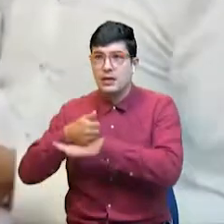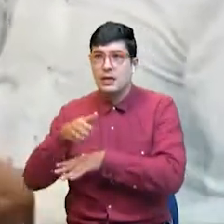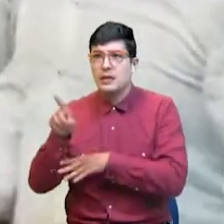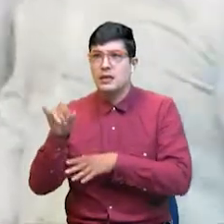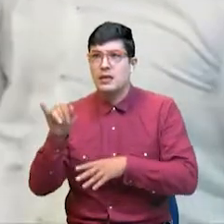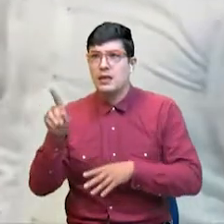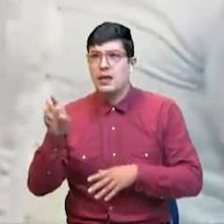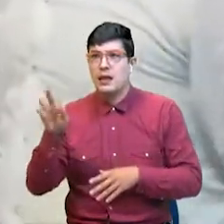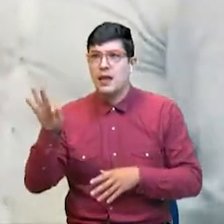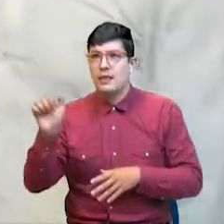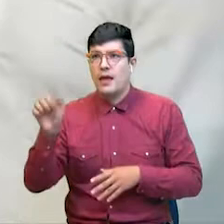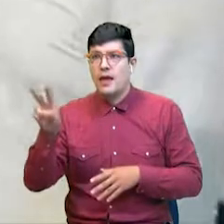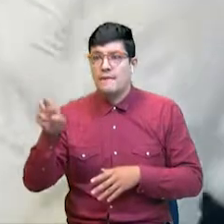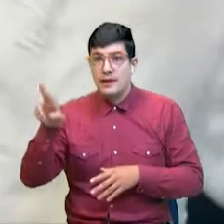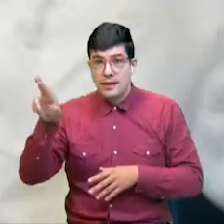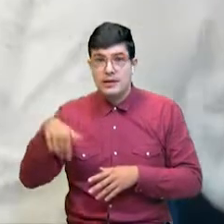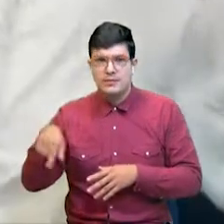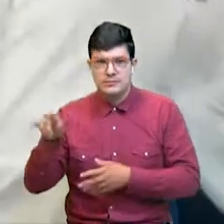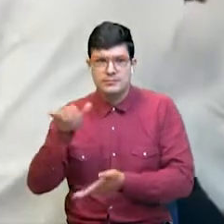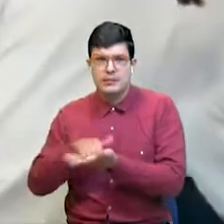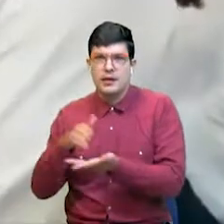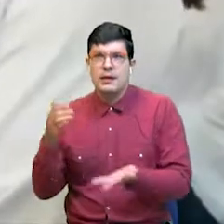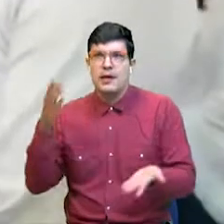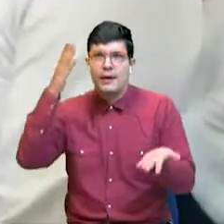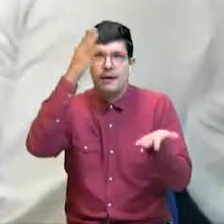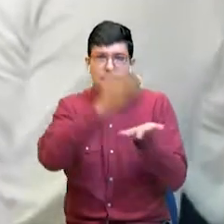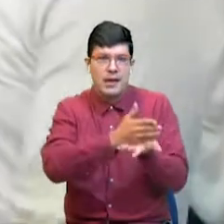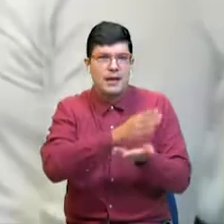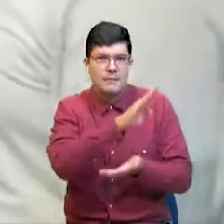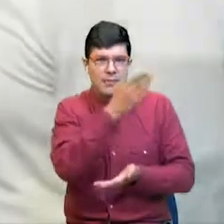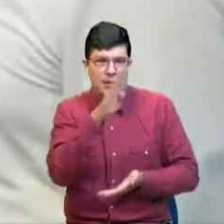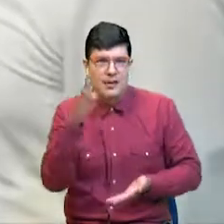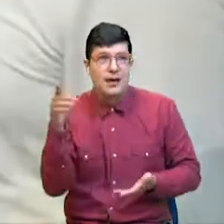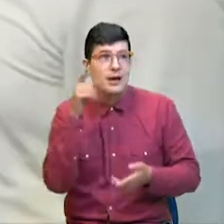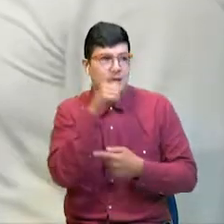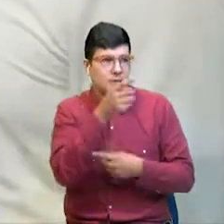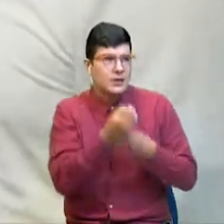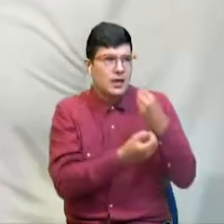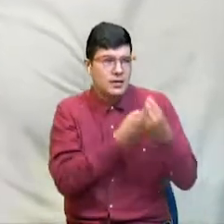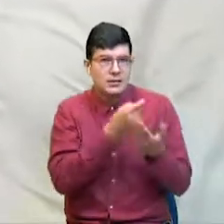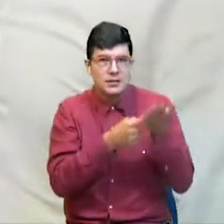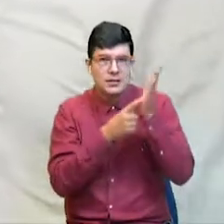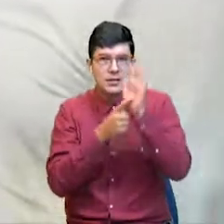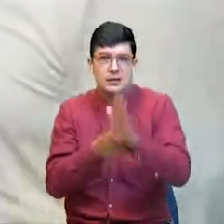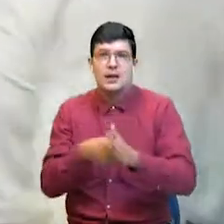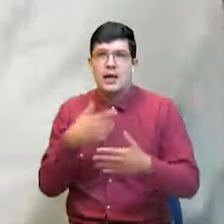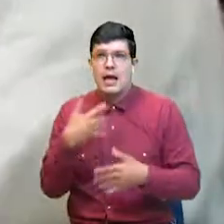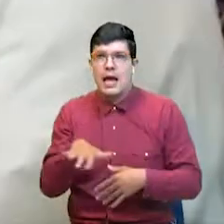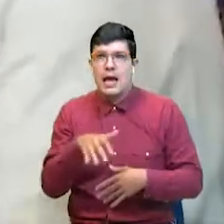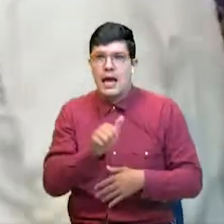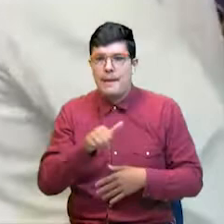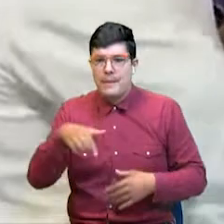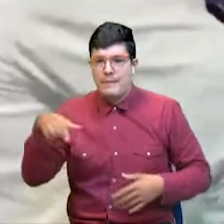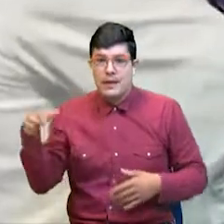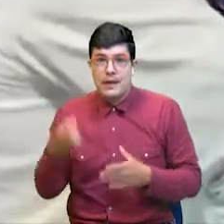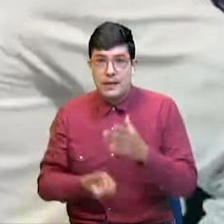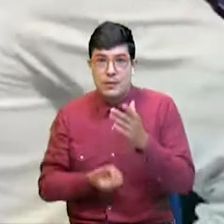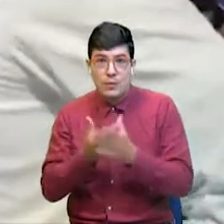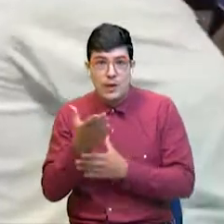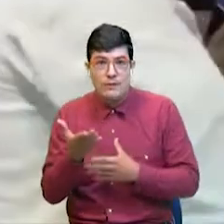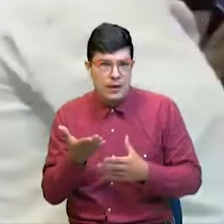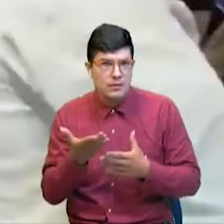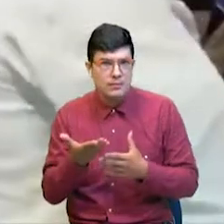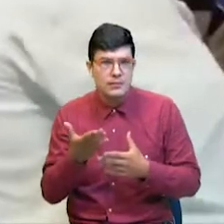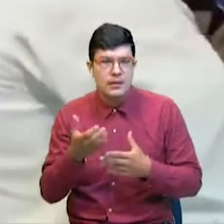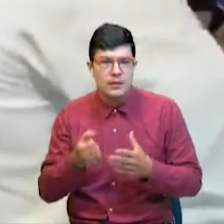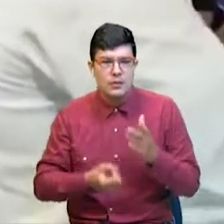Didier Tavera se encuentran en Barranquilla. Allí se lleva a cabo la presentación de la APP para la navegabilidad